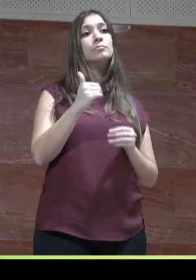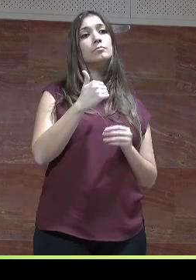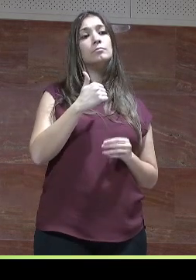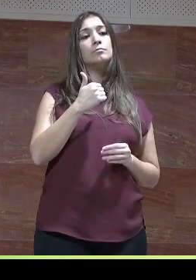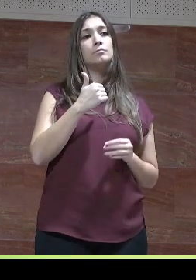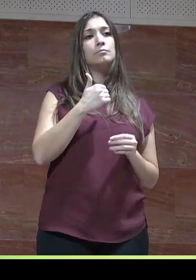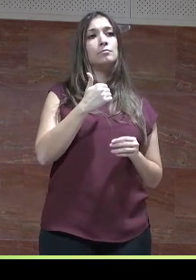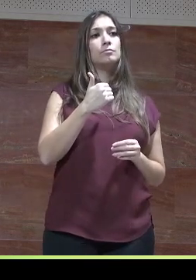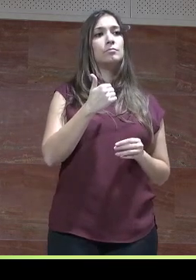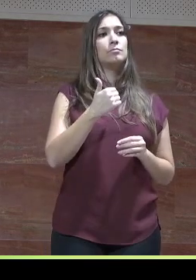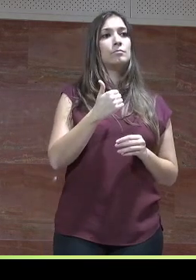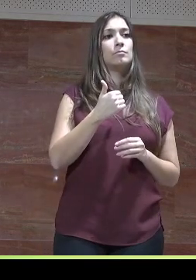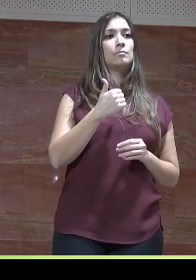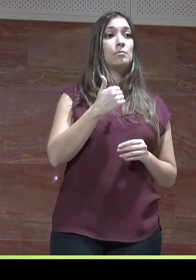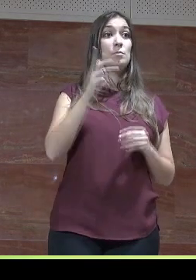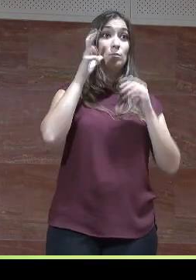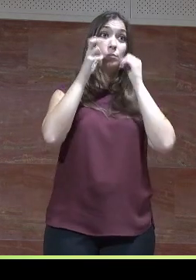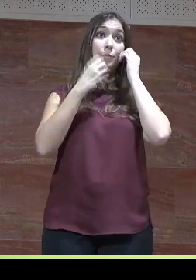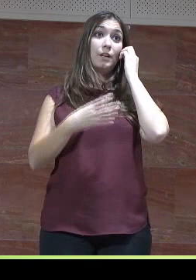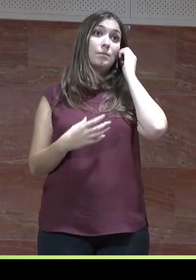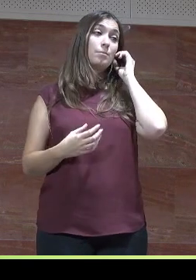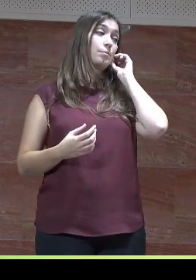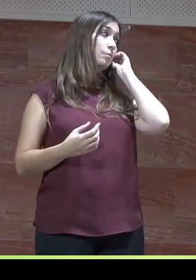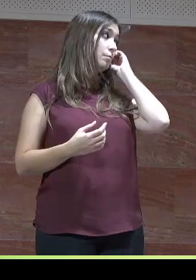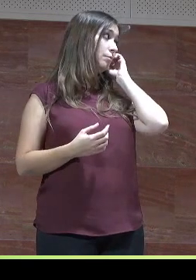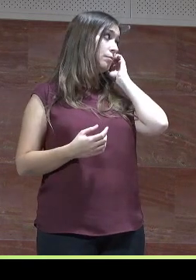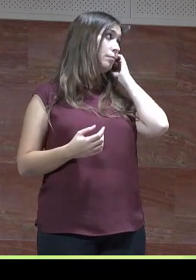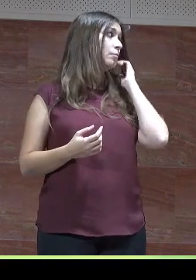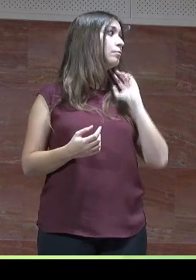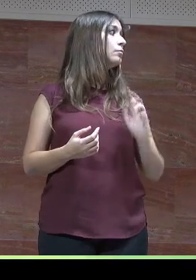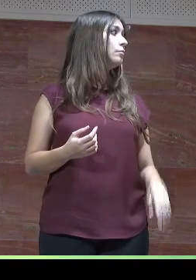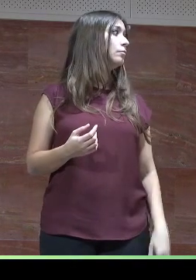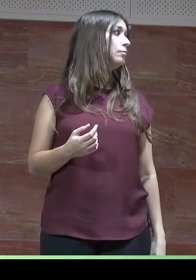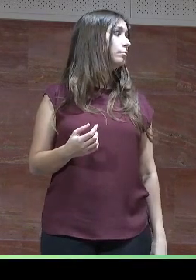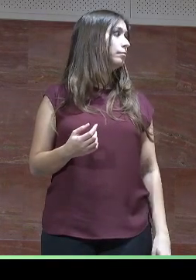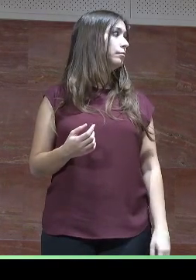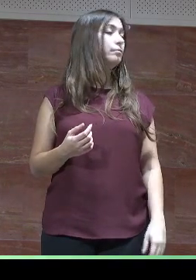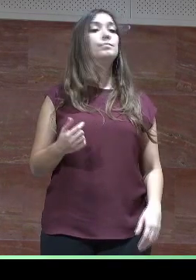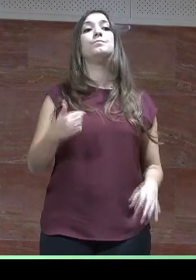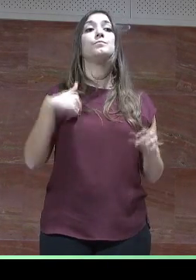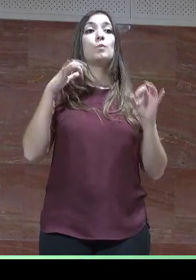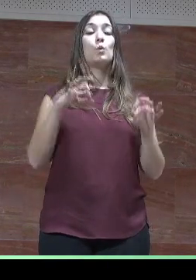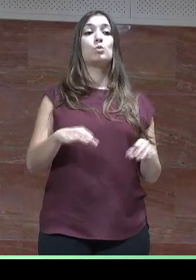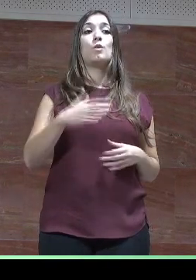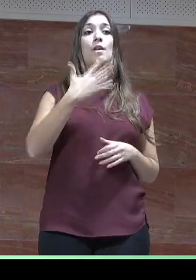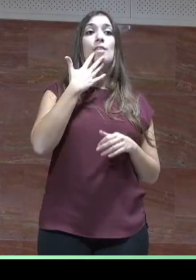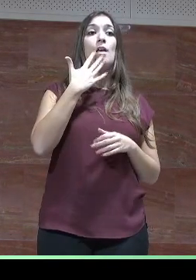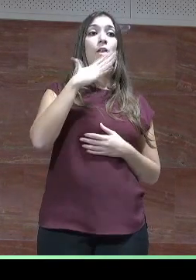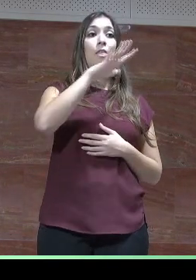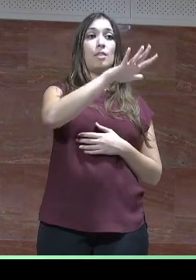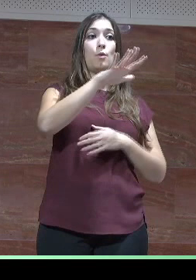podido... ¿Me escuchan bien? Sí. Que justamente a los 57 o por